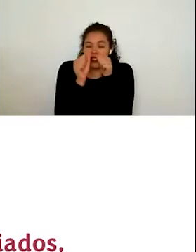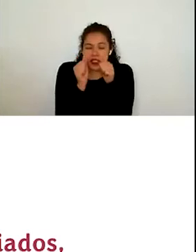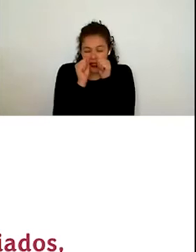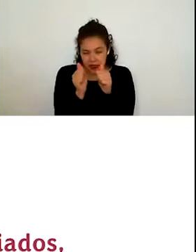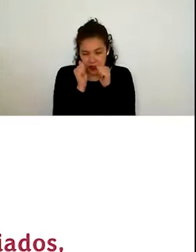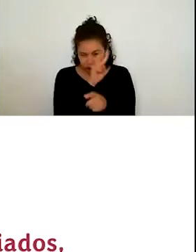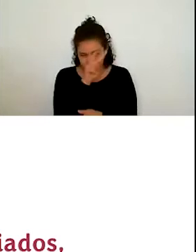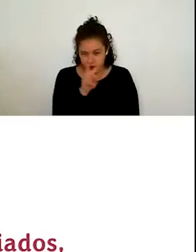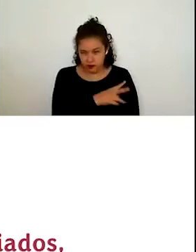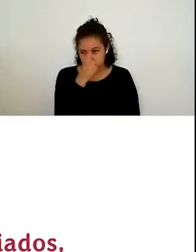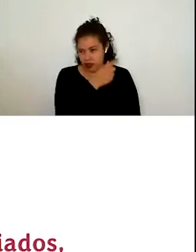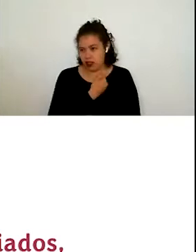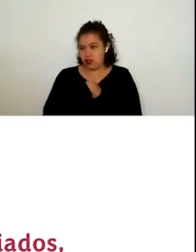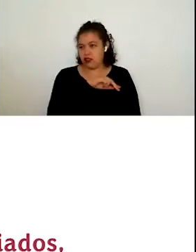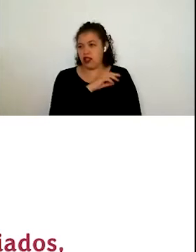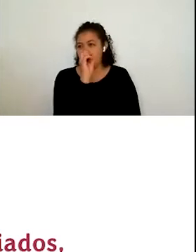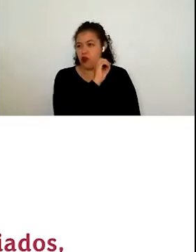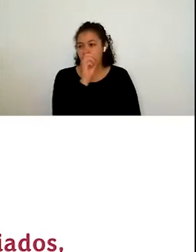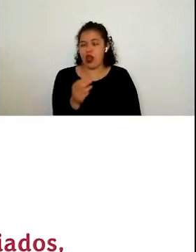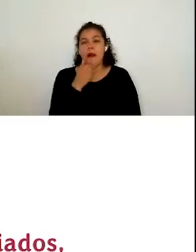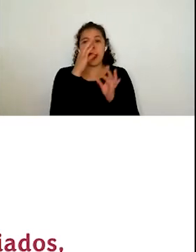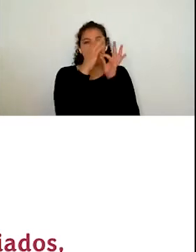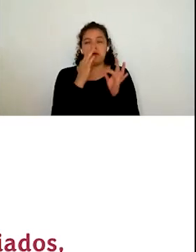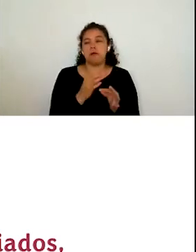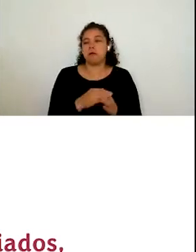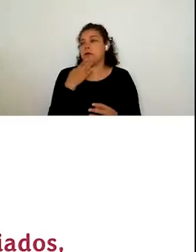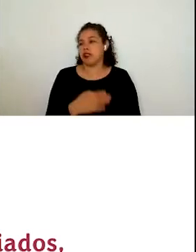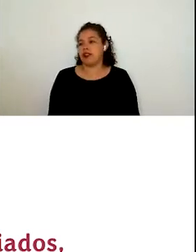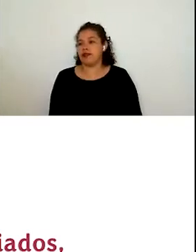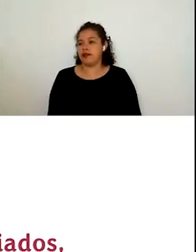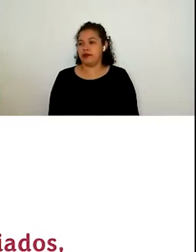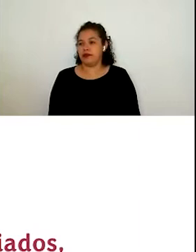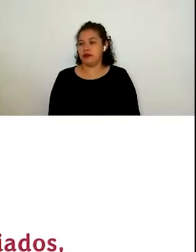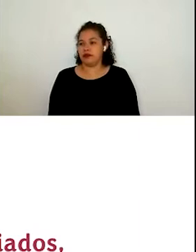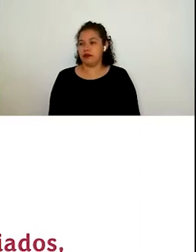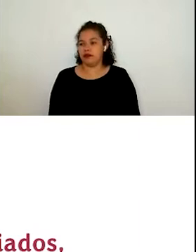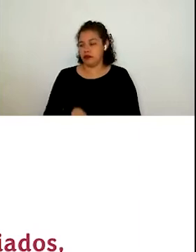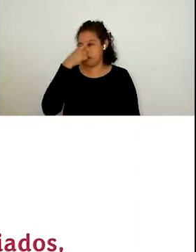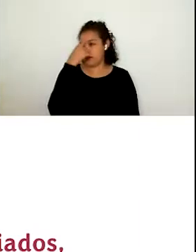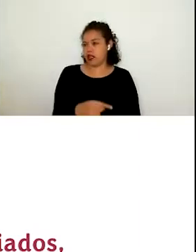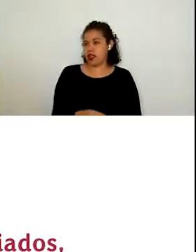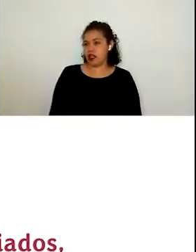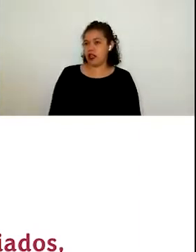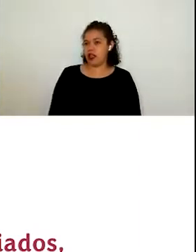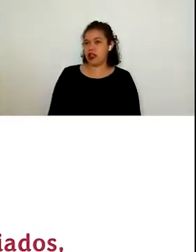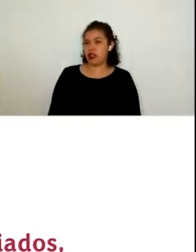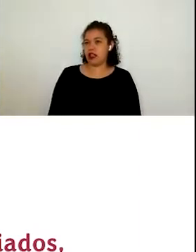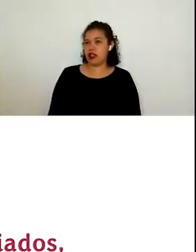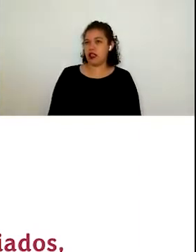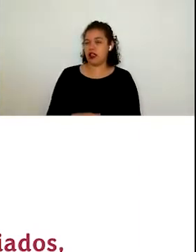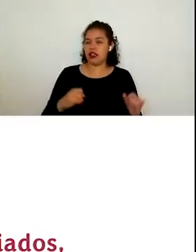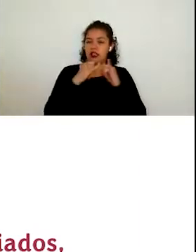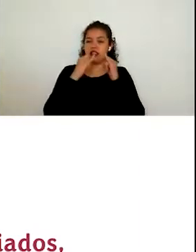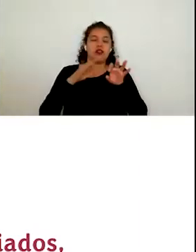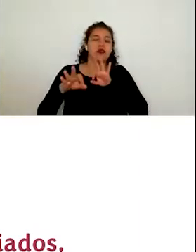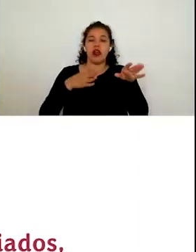estas obligaciones sean cumplidas en tiempo y forma para el debido funcionamiento de las instituciones y